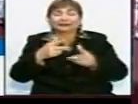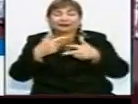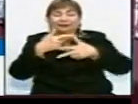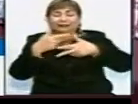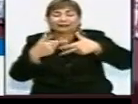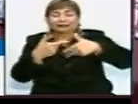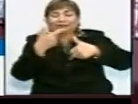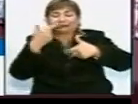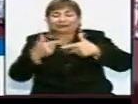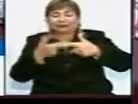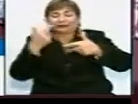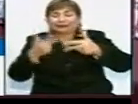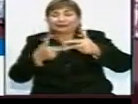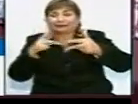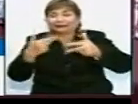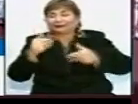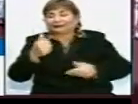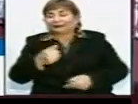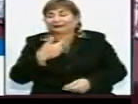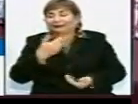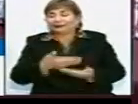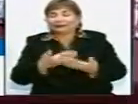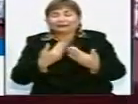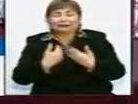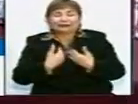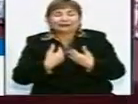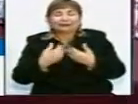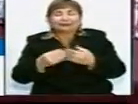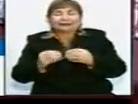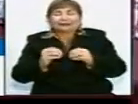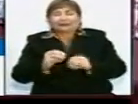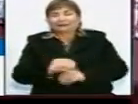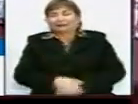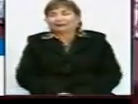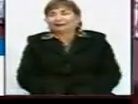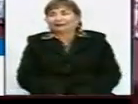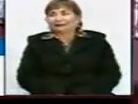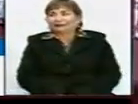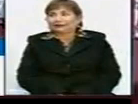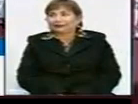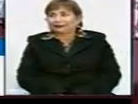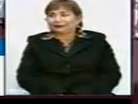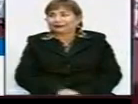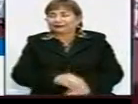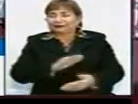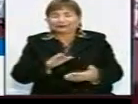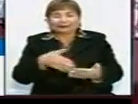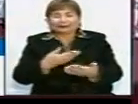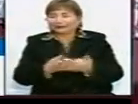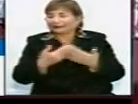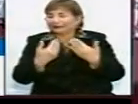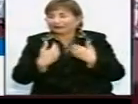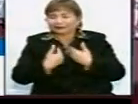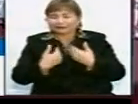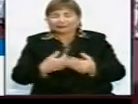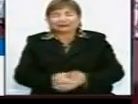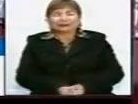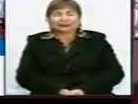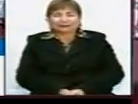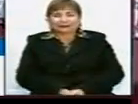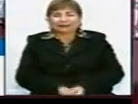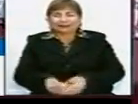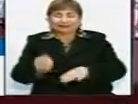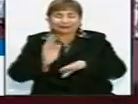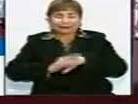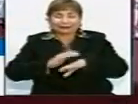lo único que no tenemos y nos falta para ser el primero son tornados y huracanes después todo lo tenemos sobre